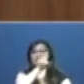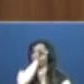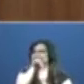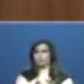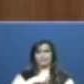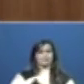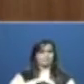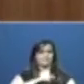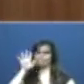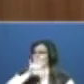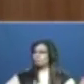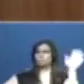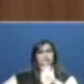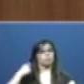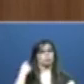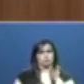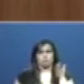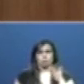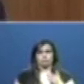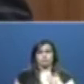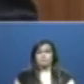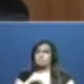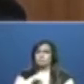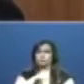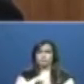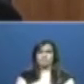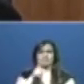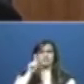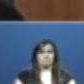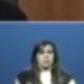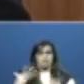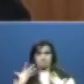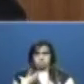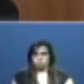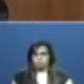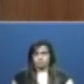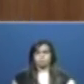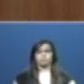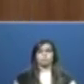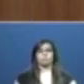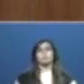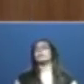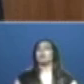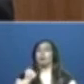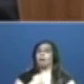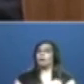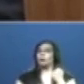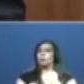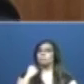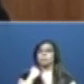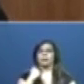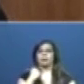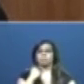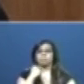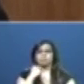muy complicado durísimo y en muchos momentos desalentador en el que nuestra economía se enfrentó a un